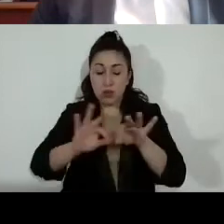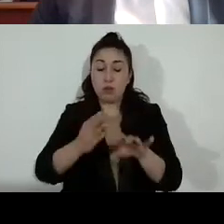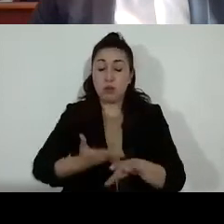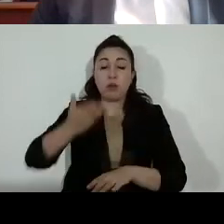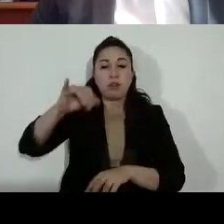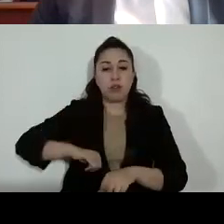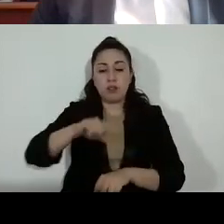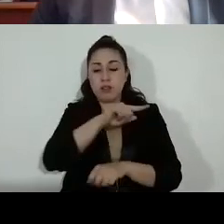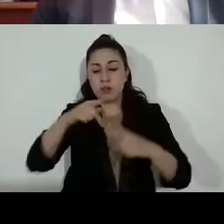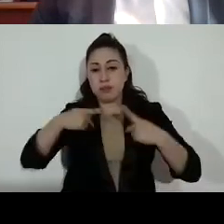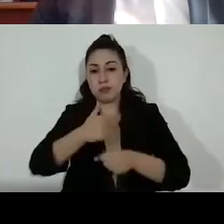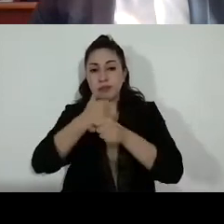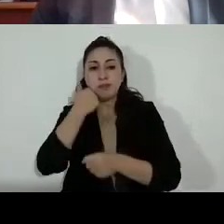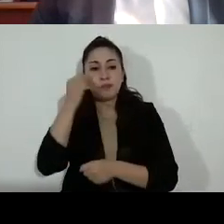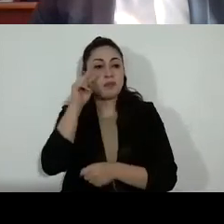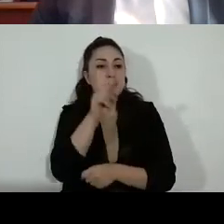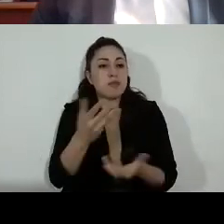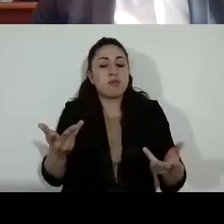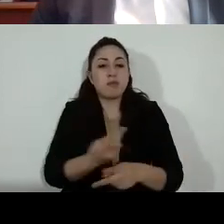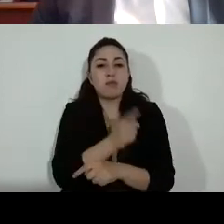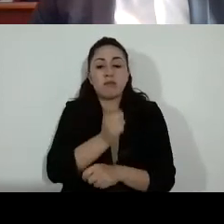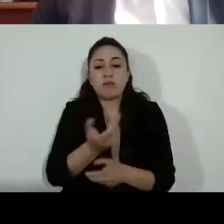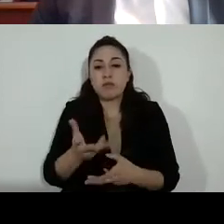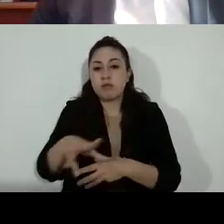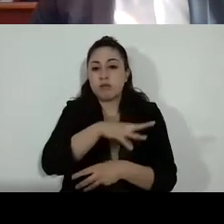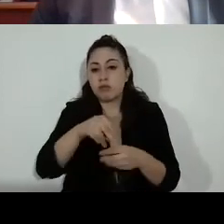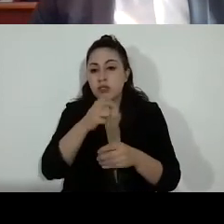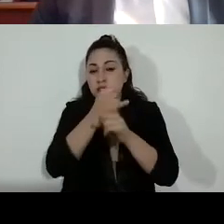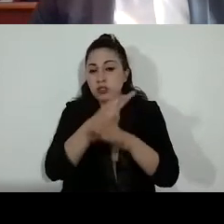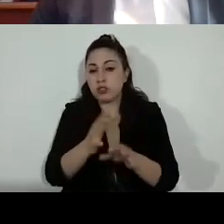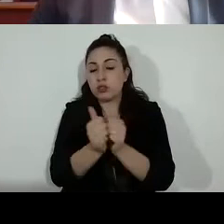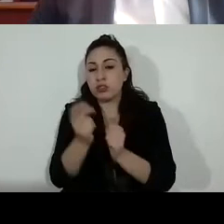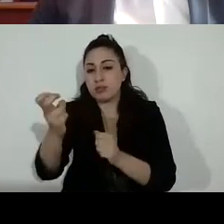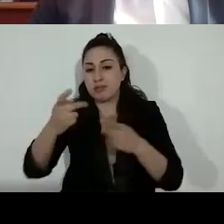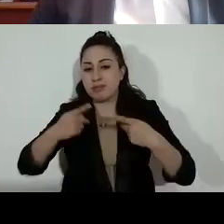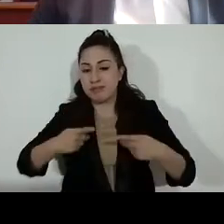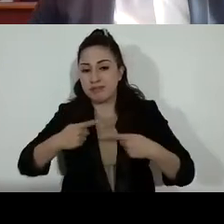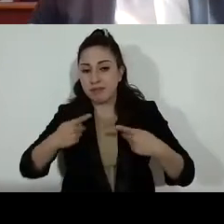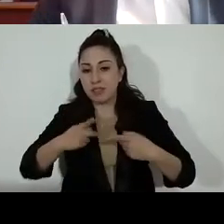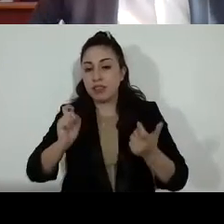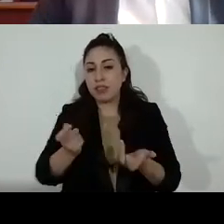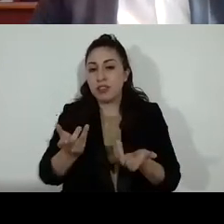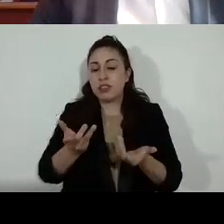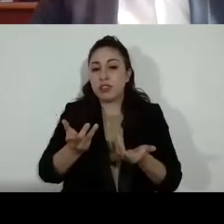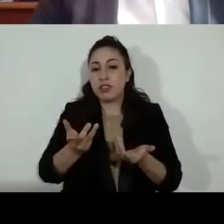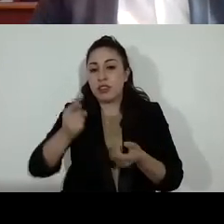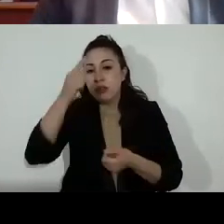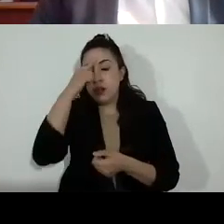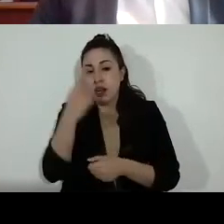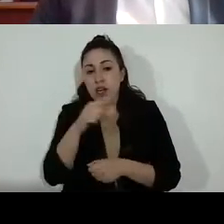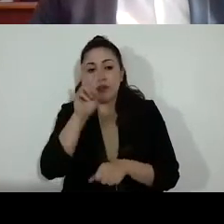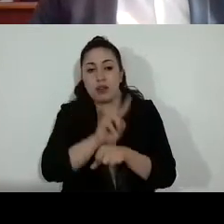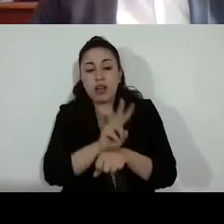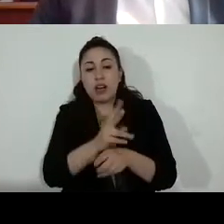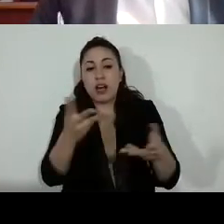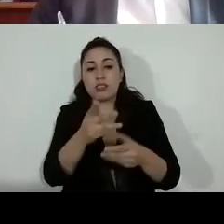recogiendo esta petición que hace este grupo de víctimas para que comparezca